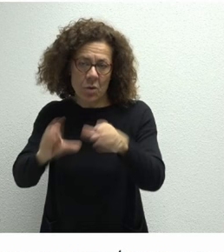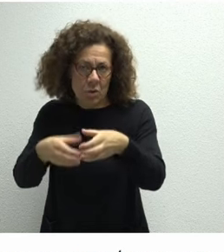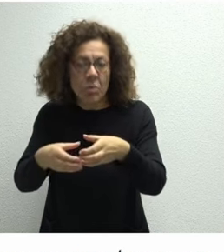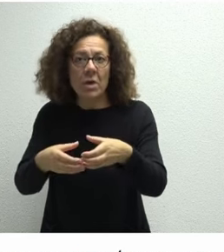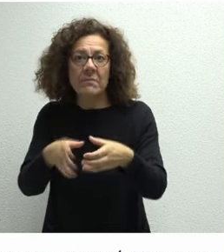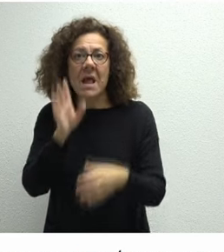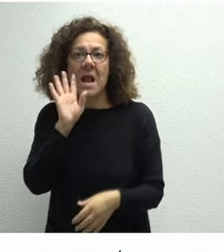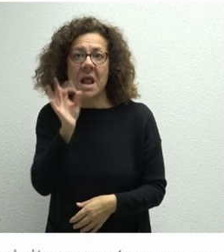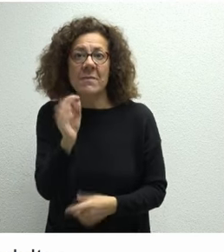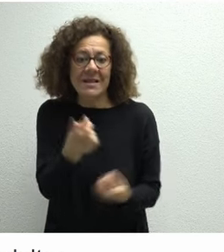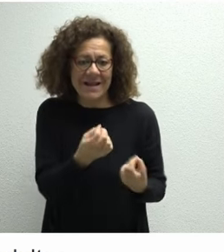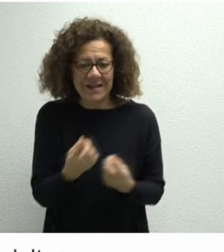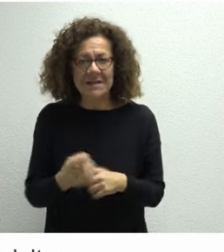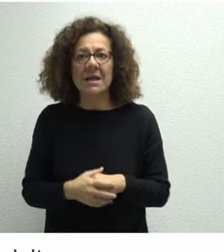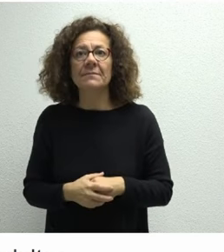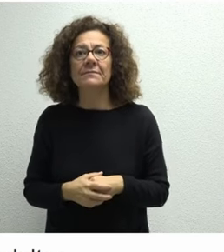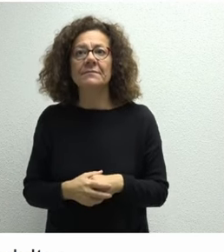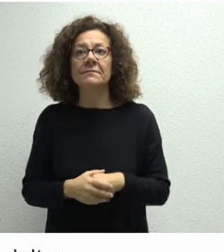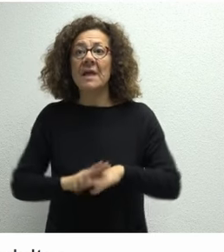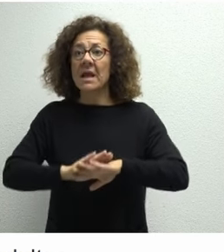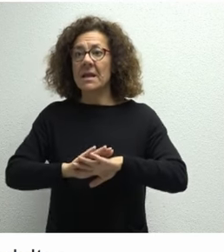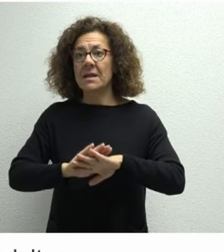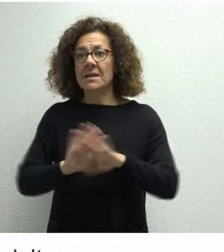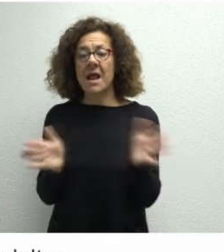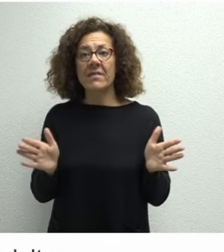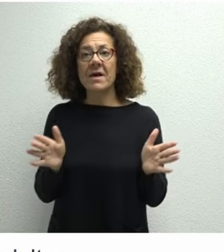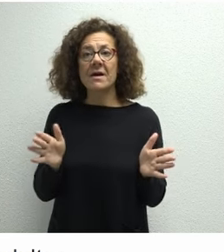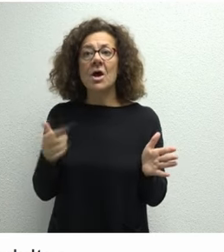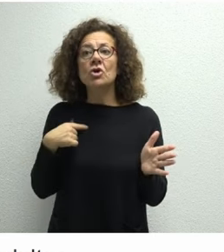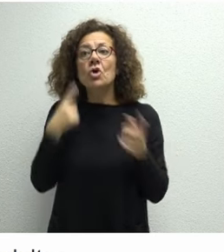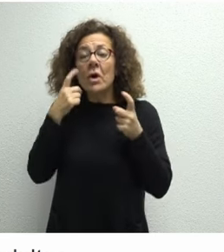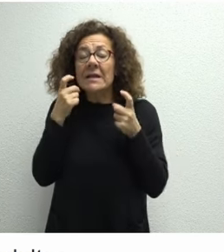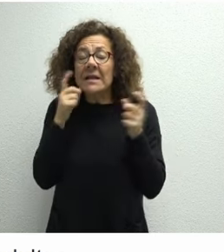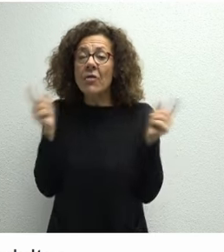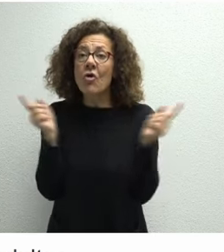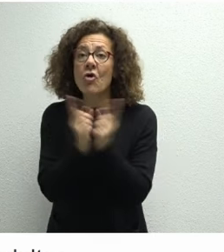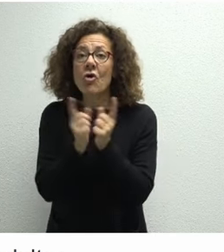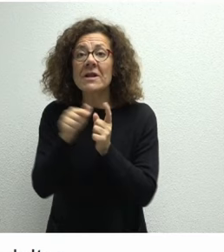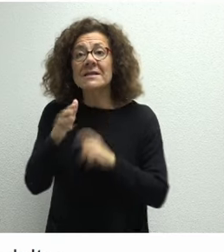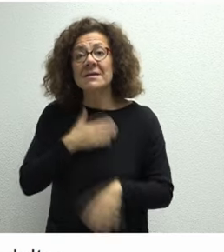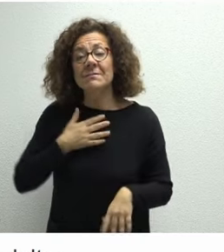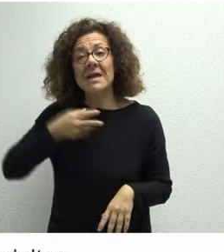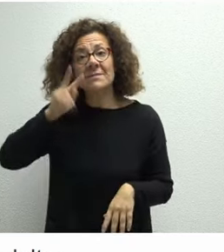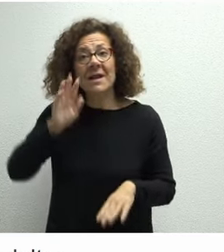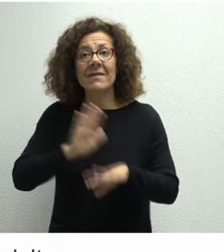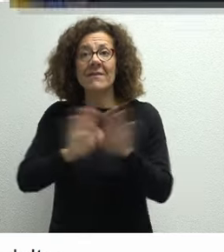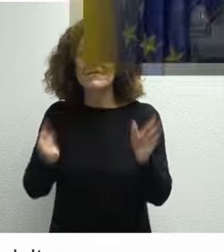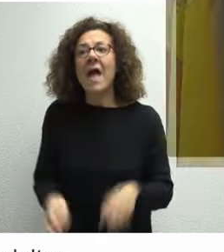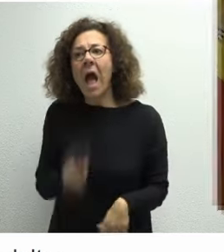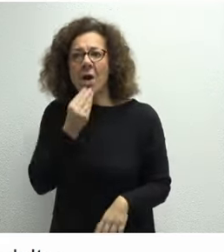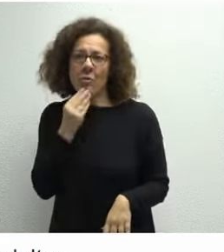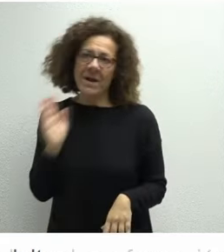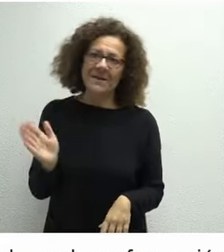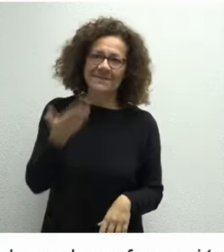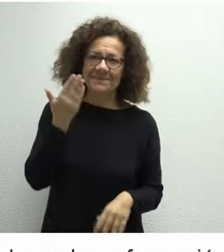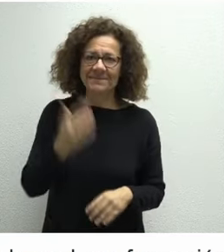que realmente lo lo precisa Así que nada He intentado ser breve Esta es mi experiencia y a